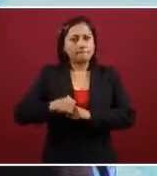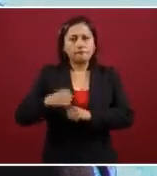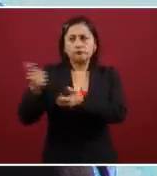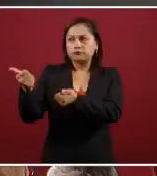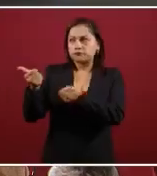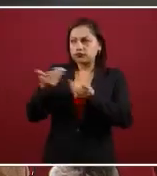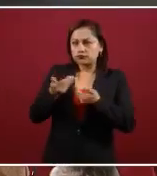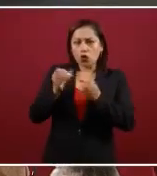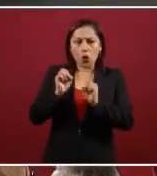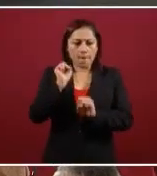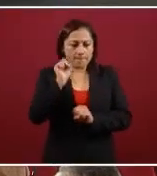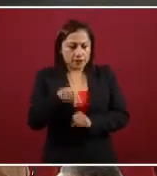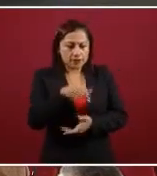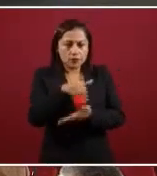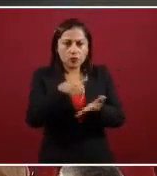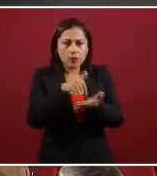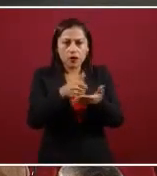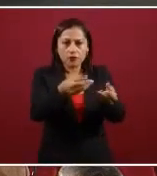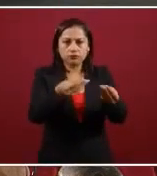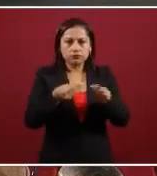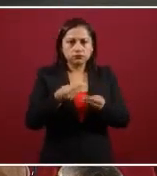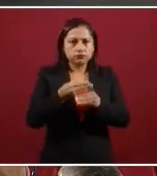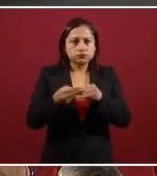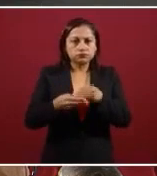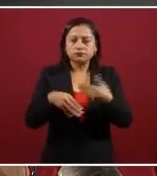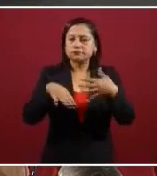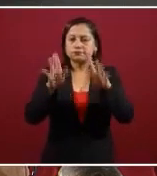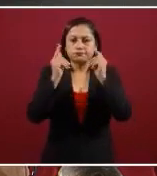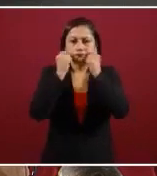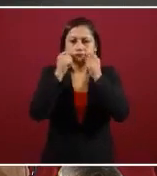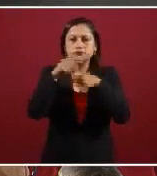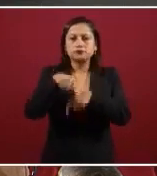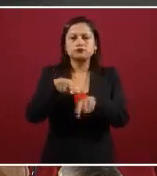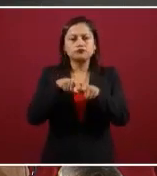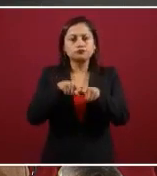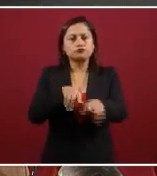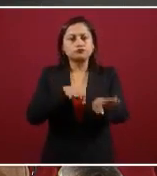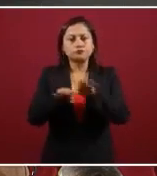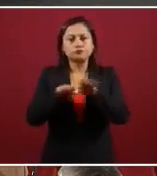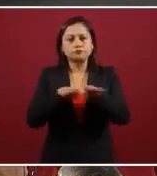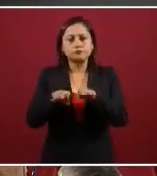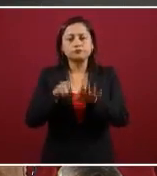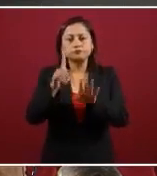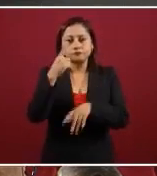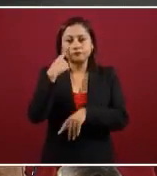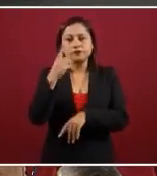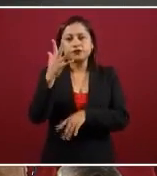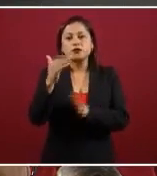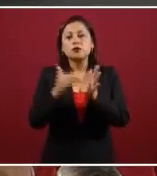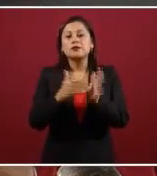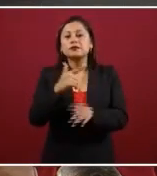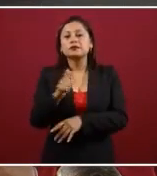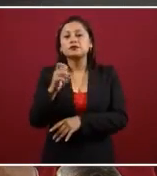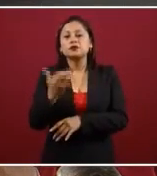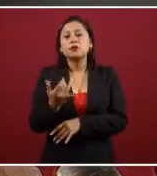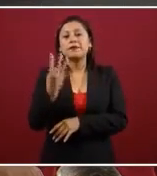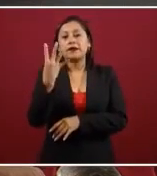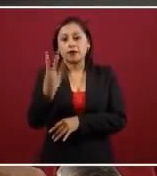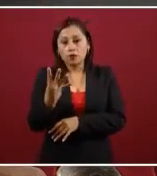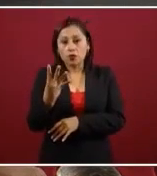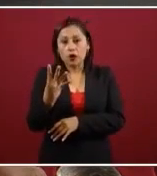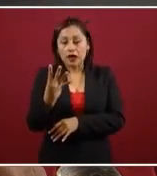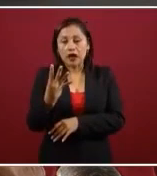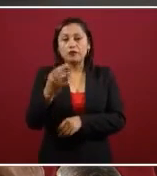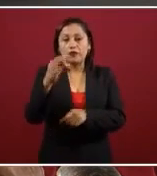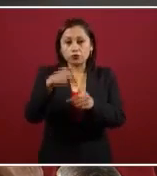materiales por parte de nosotros. Y en ese sentido, de los 5.754 viveros que tenemos que